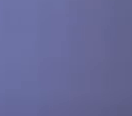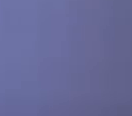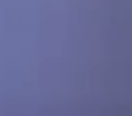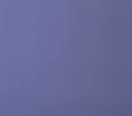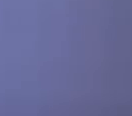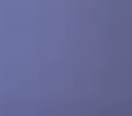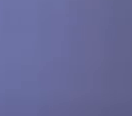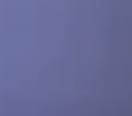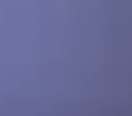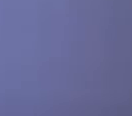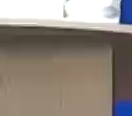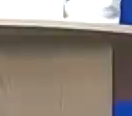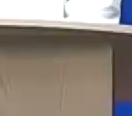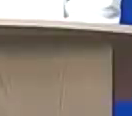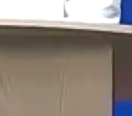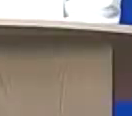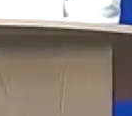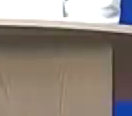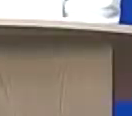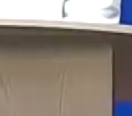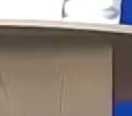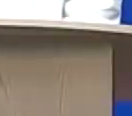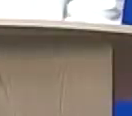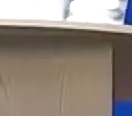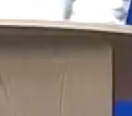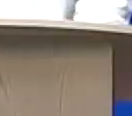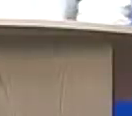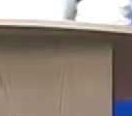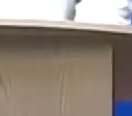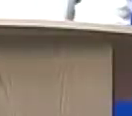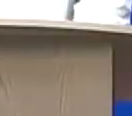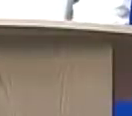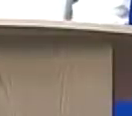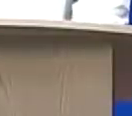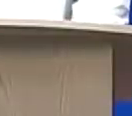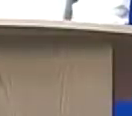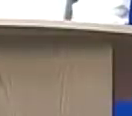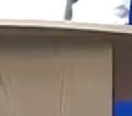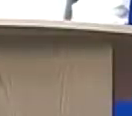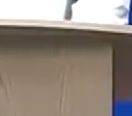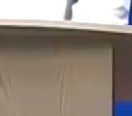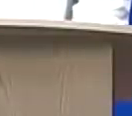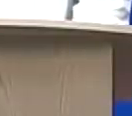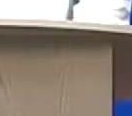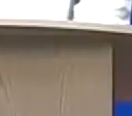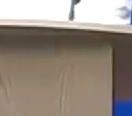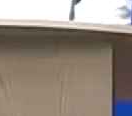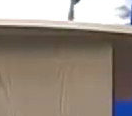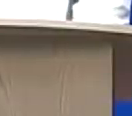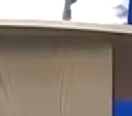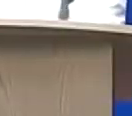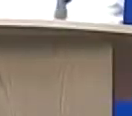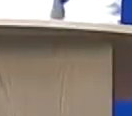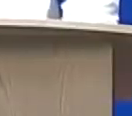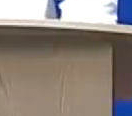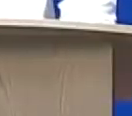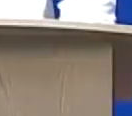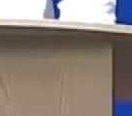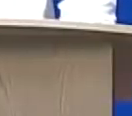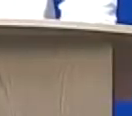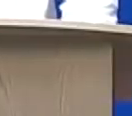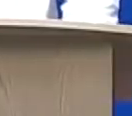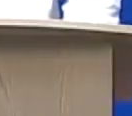se dirige al país escuchemos muy buenas tardes a todo el pueblo de venezuela